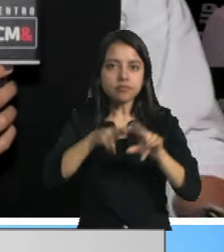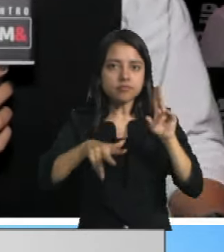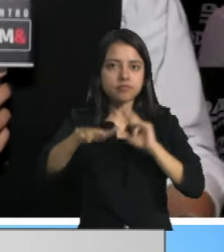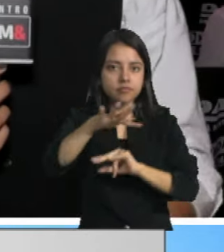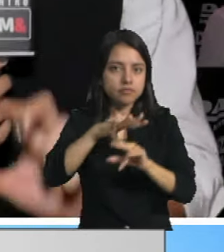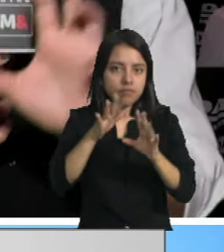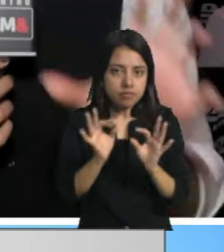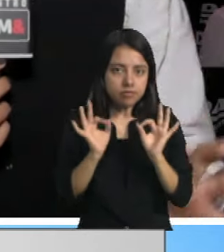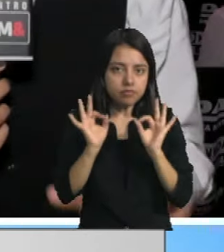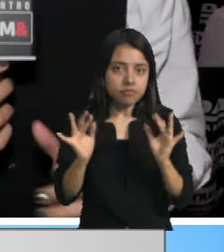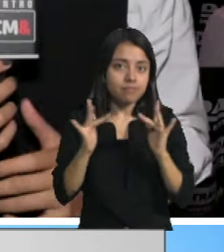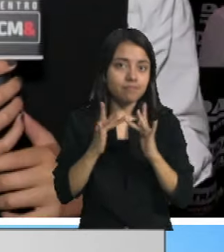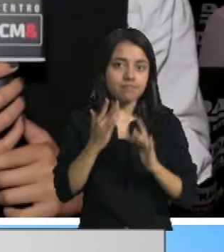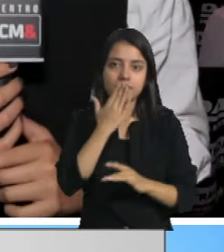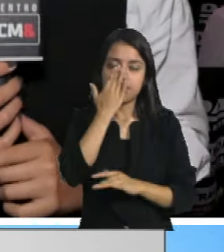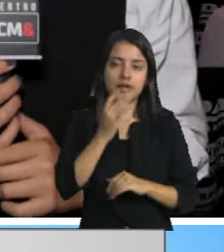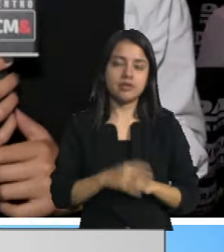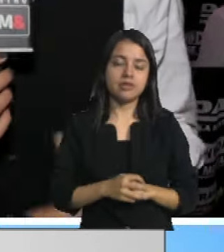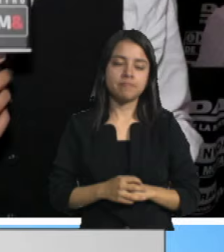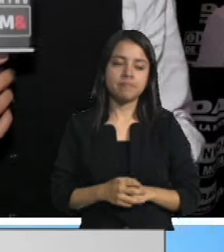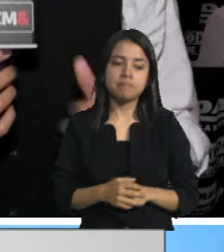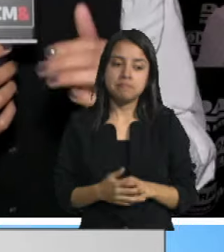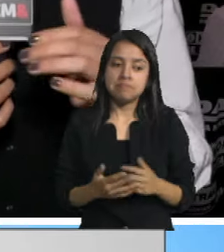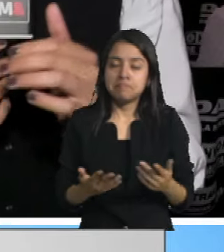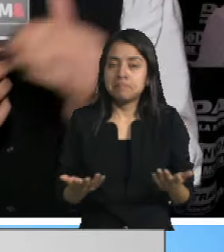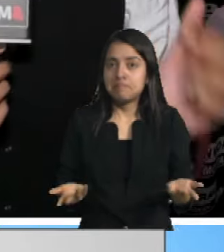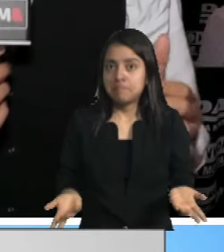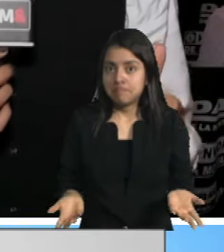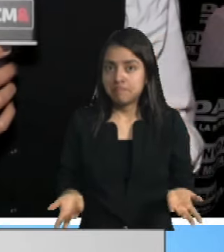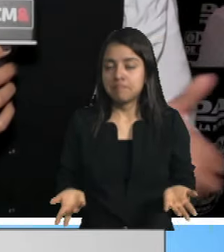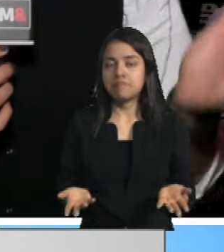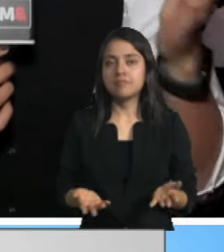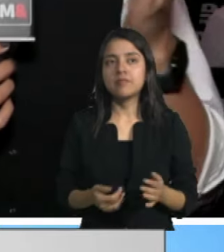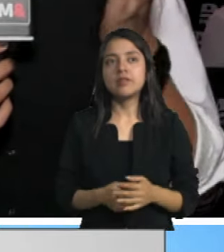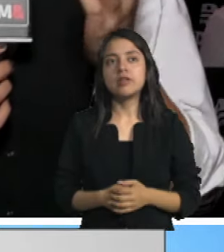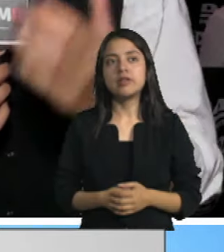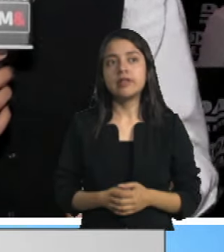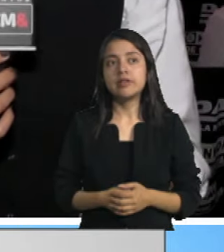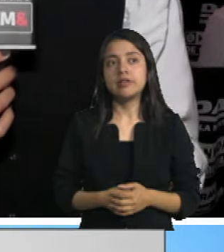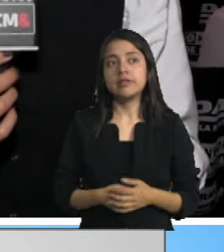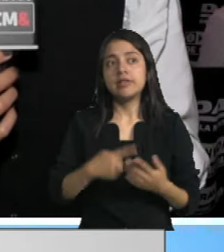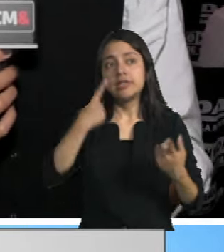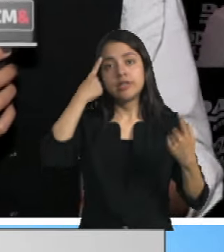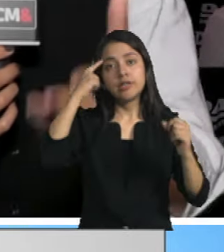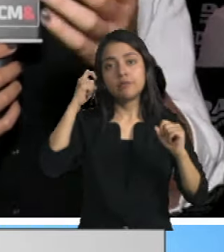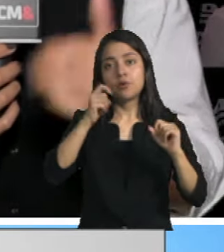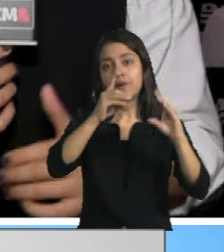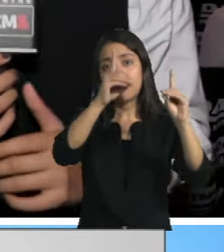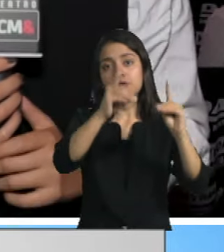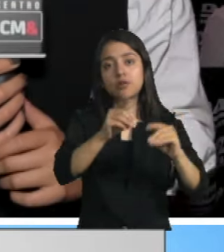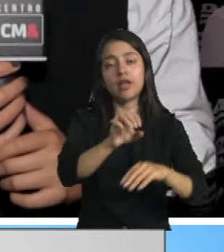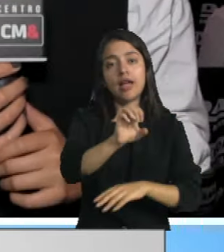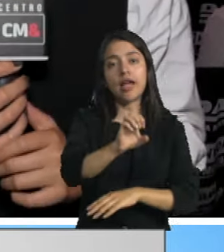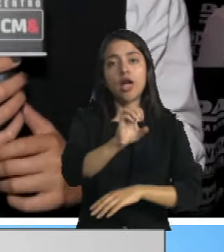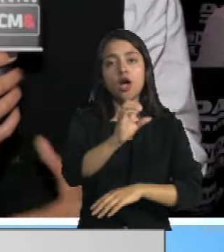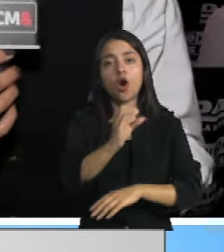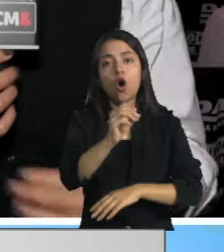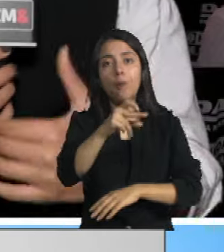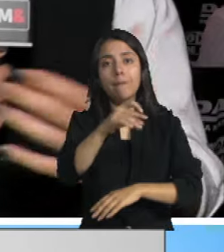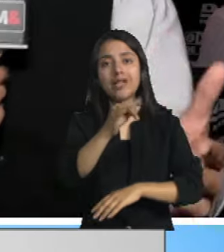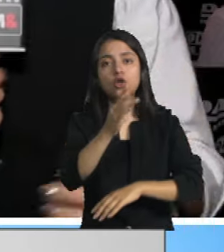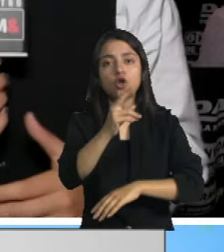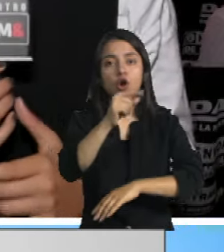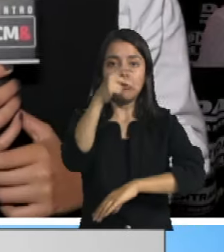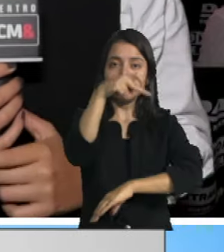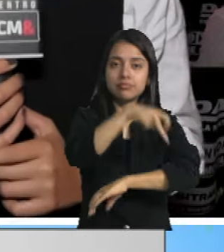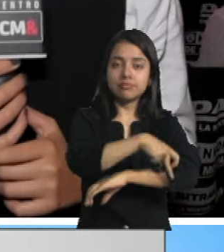usan netamente gas para poder movilizarse. Esa decisión pues los afecta hoy tras la medida que tomó Ecopetrol